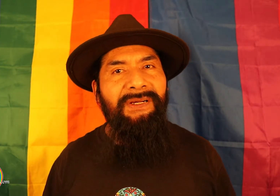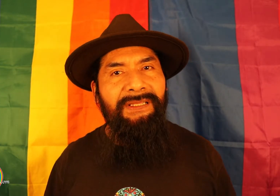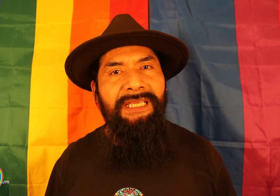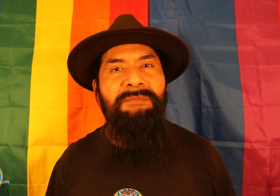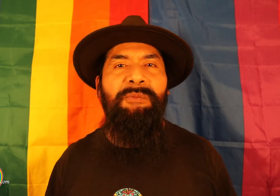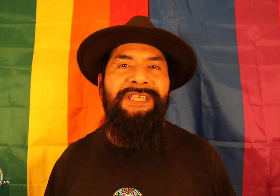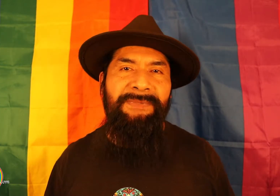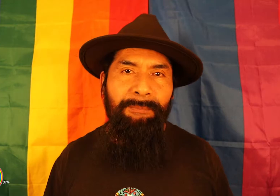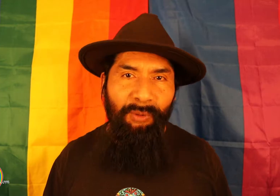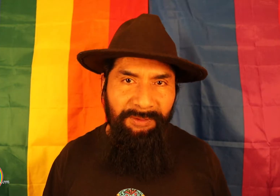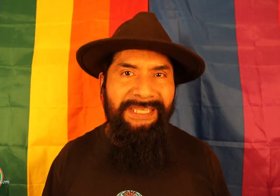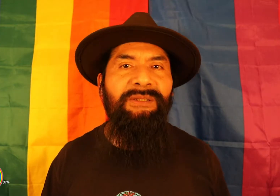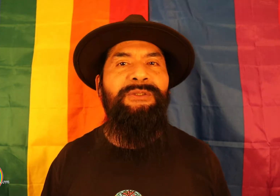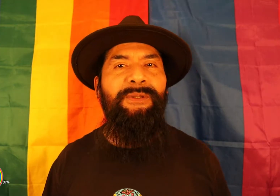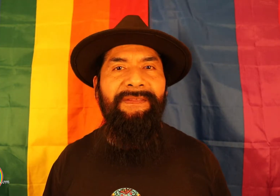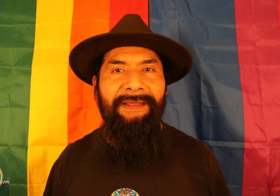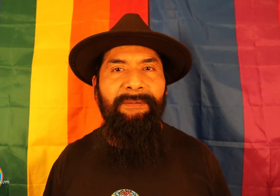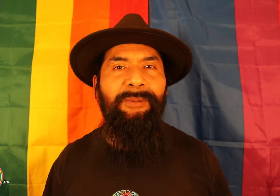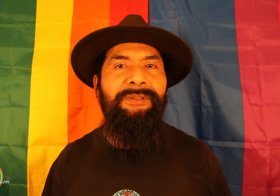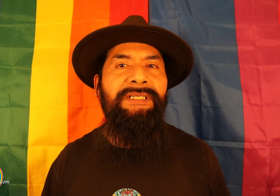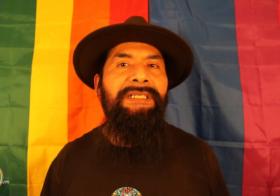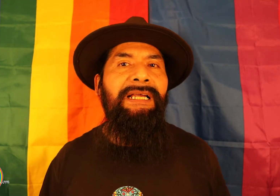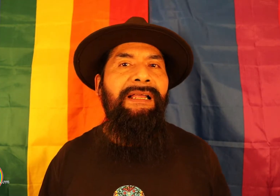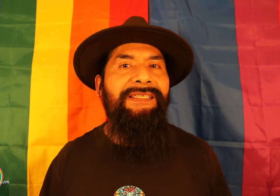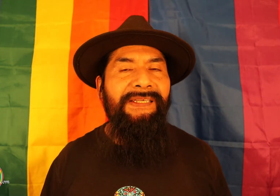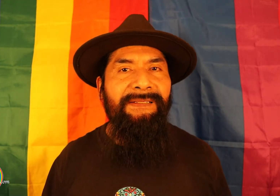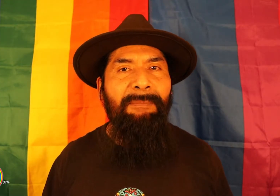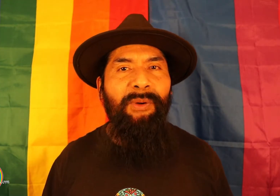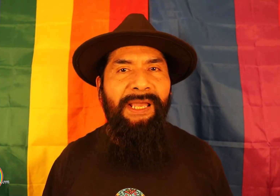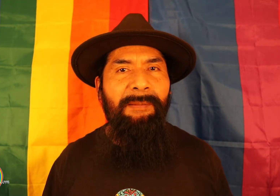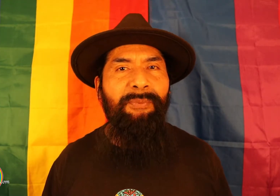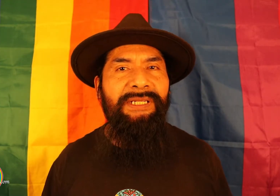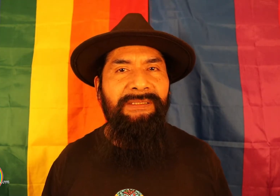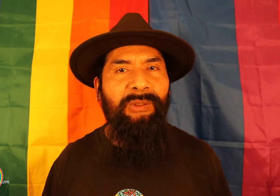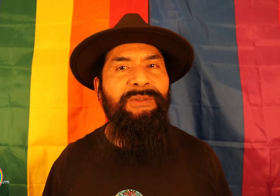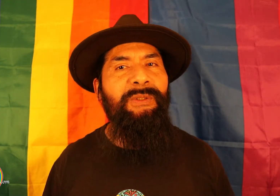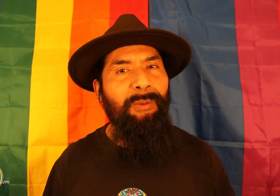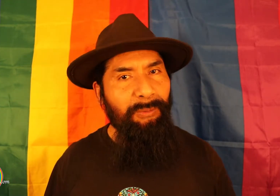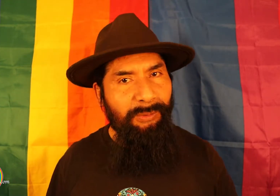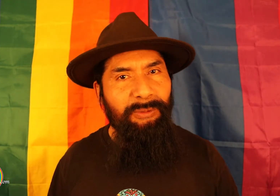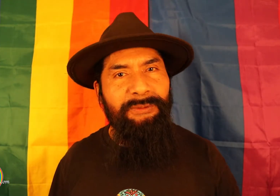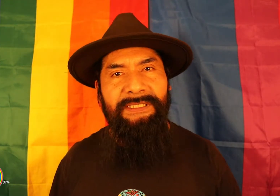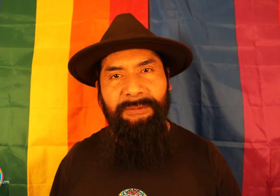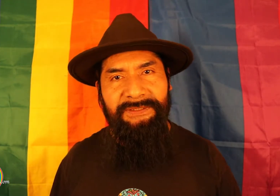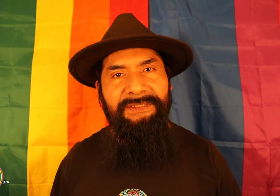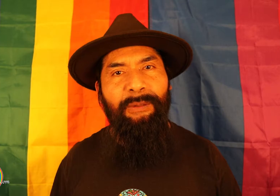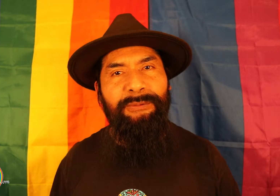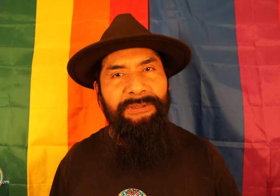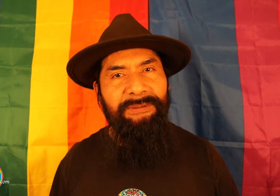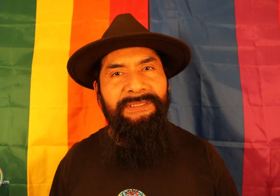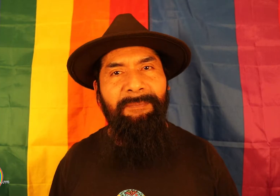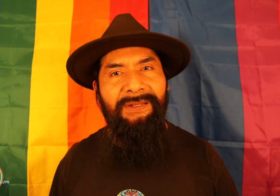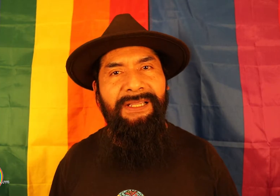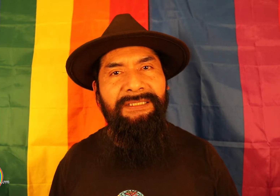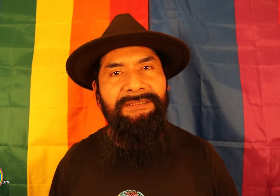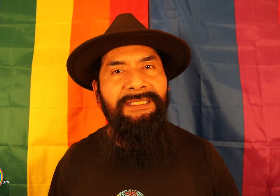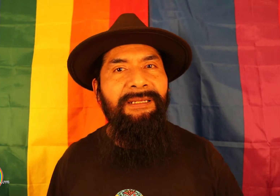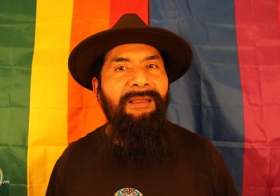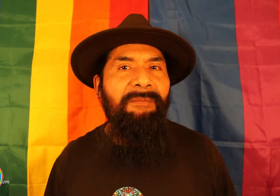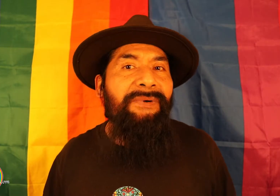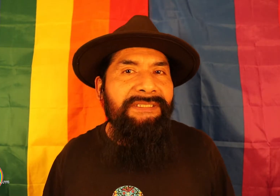PAN, PRD y Movimiento Ciudadano quieren apoyar a políticos corruptos en los Estados Unidos de